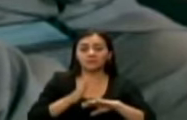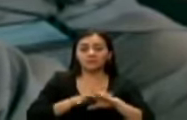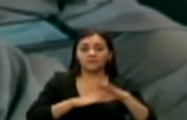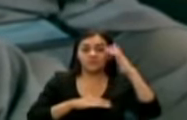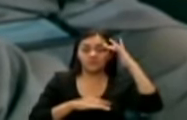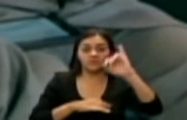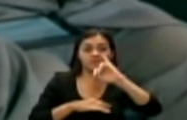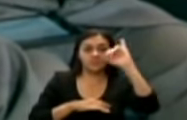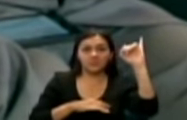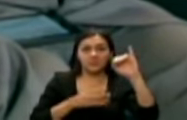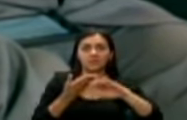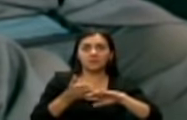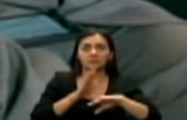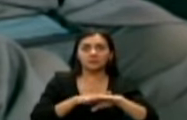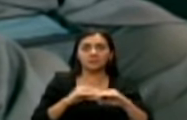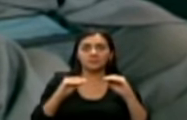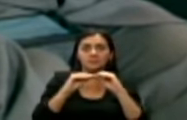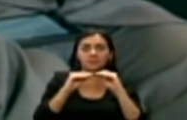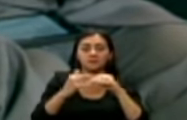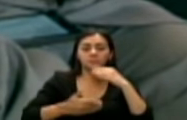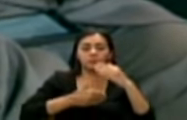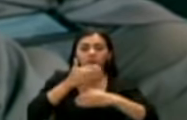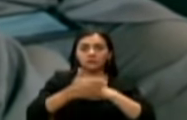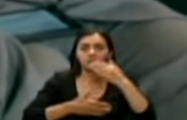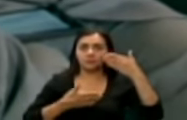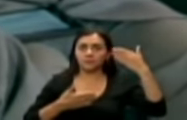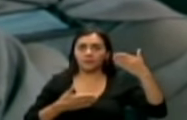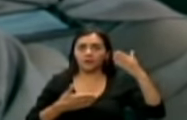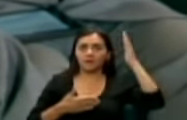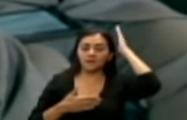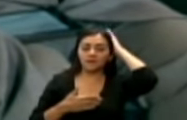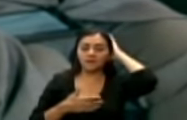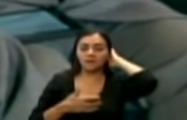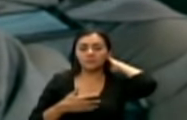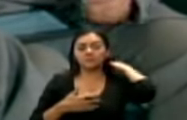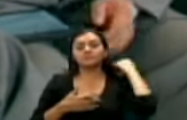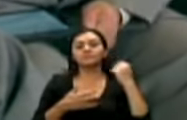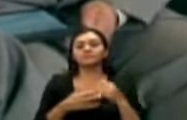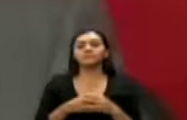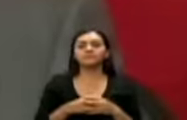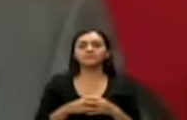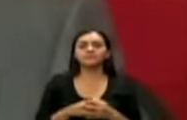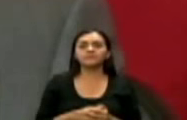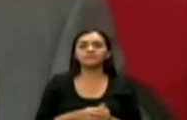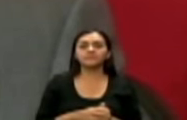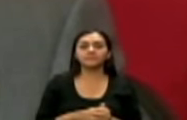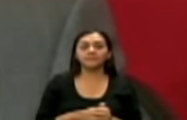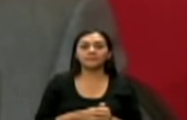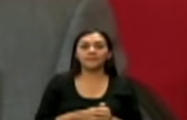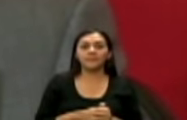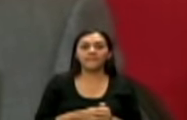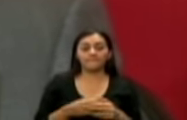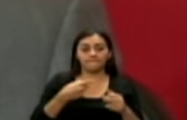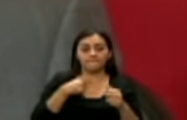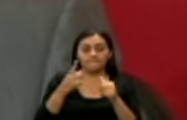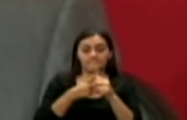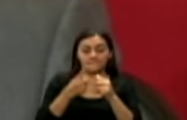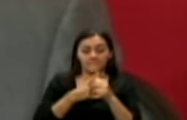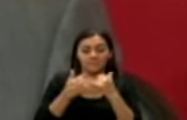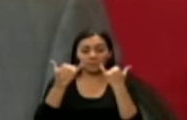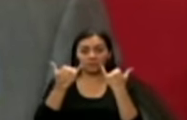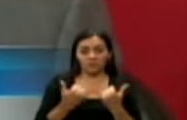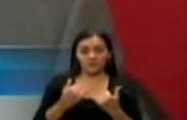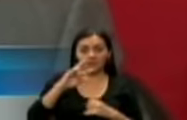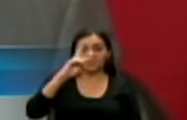izquierda, sobre los procesos políticos progresistas en esta región. Bueno, creo que la intervención de hoy